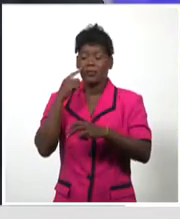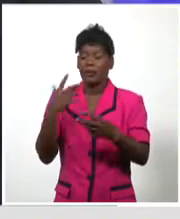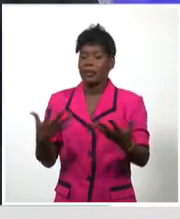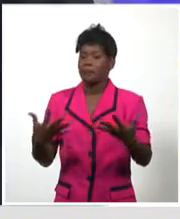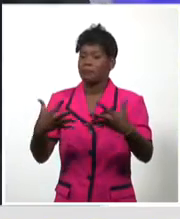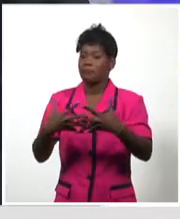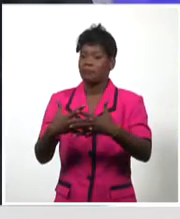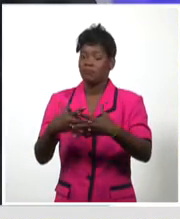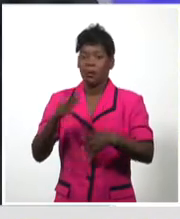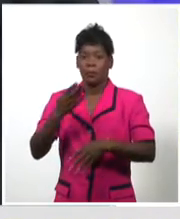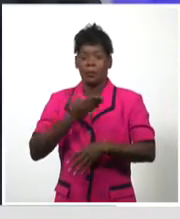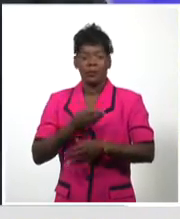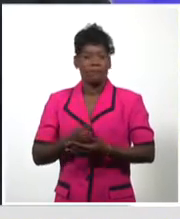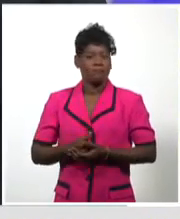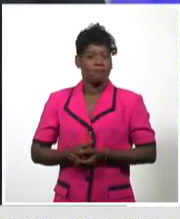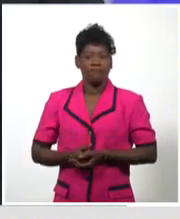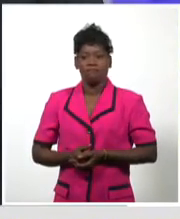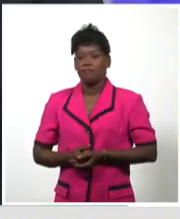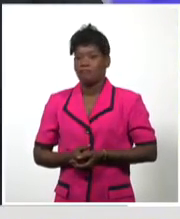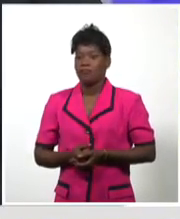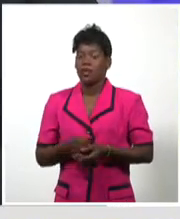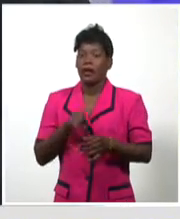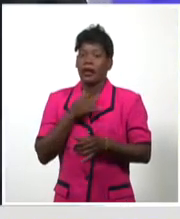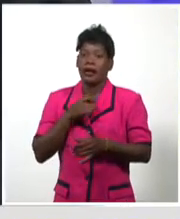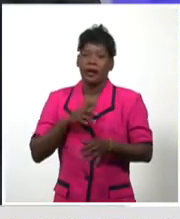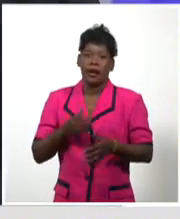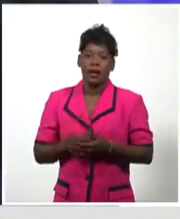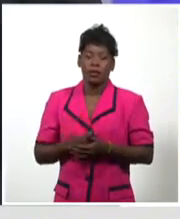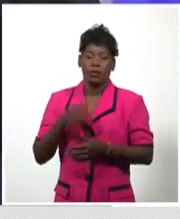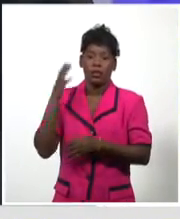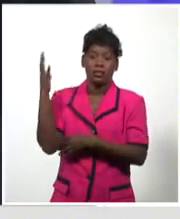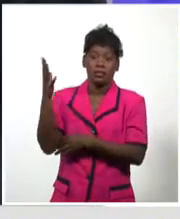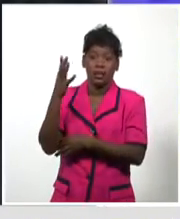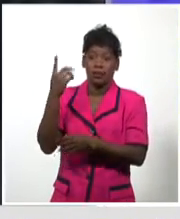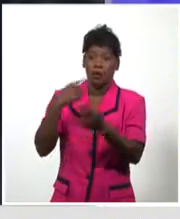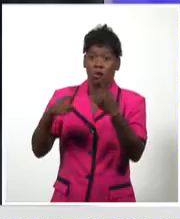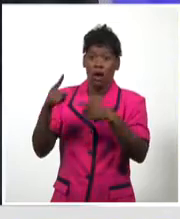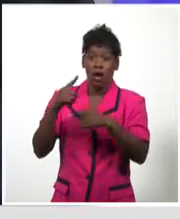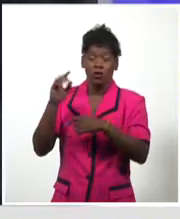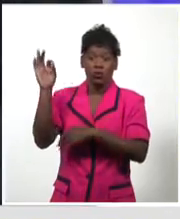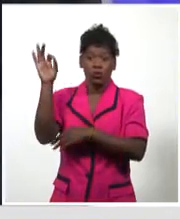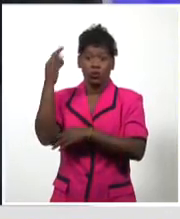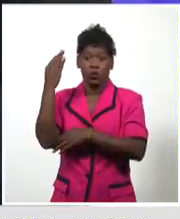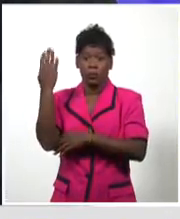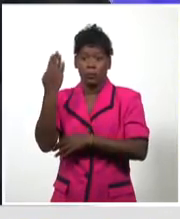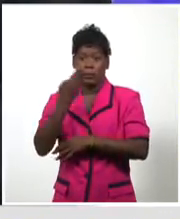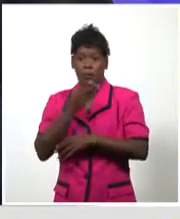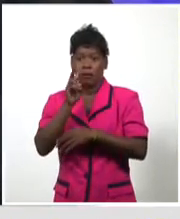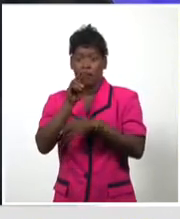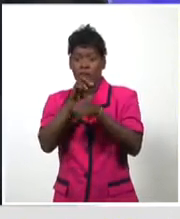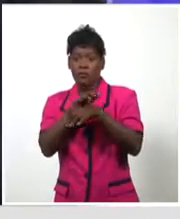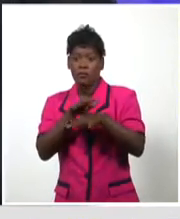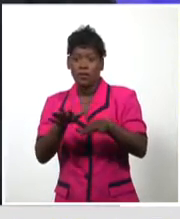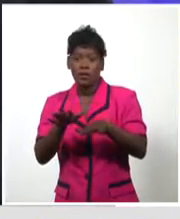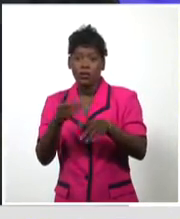verdad existe una relación entre las variables meteorológicas y el comportamiento de cualquier ser vivo. Hay